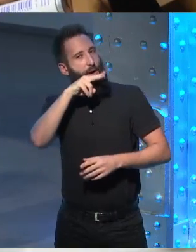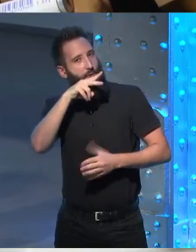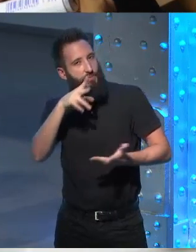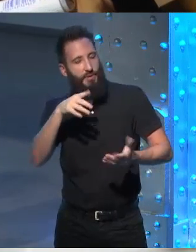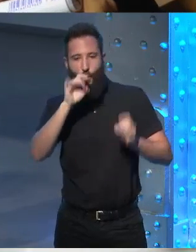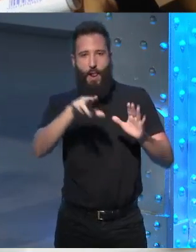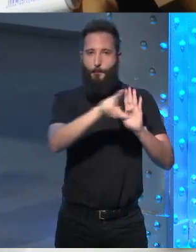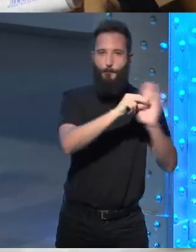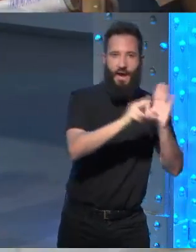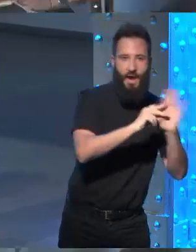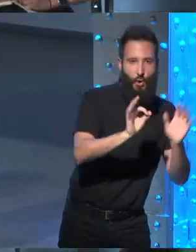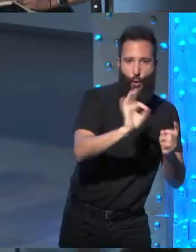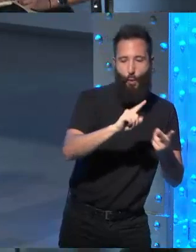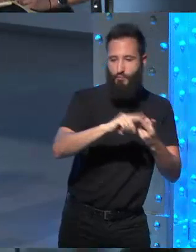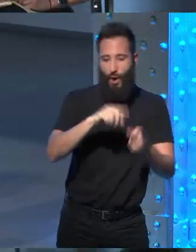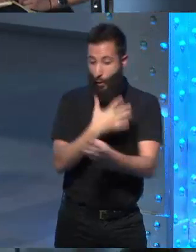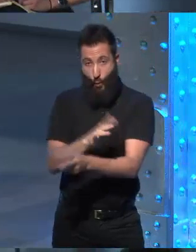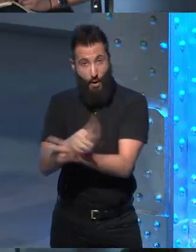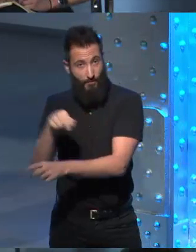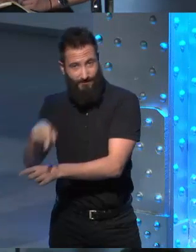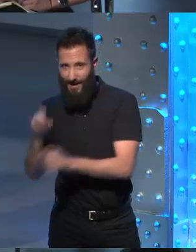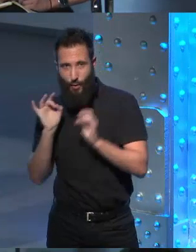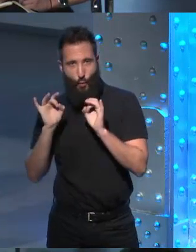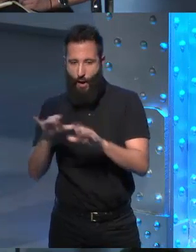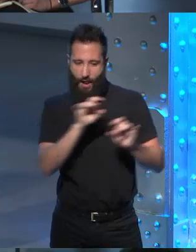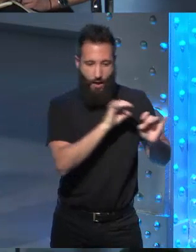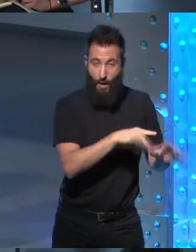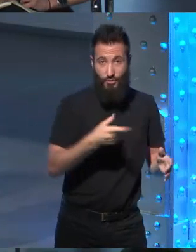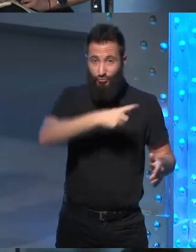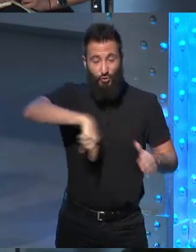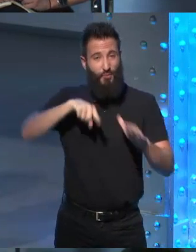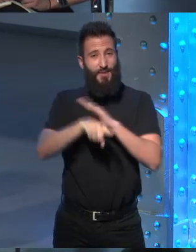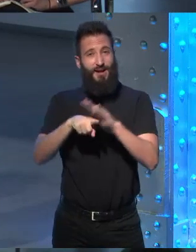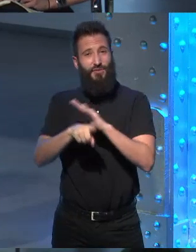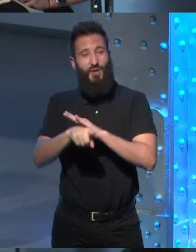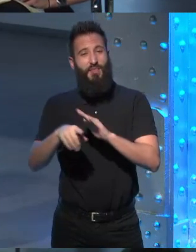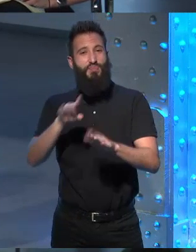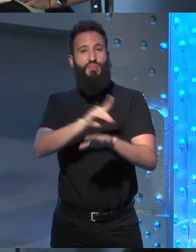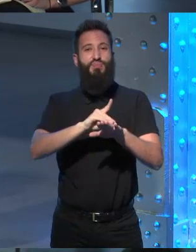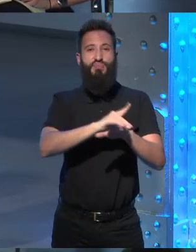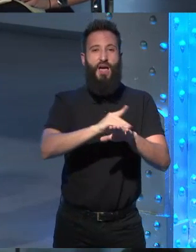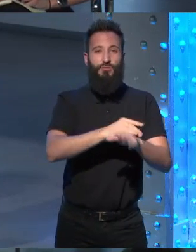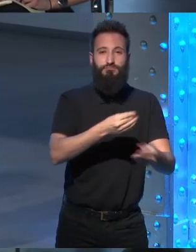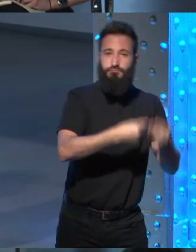tanto en los vídeos como en el juego, en este caso. Digamos que la gestión que hacemos de los datos